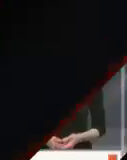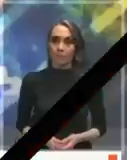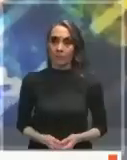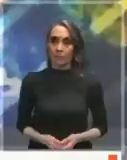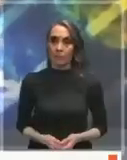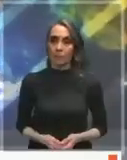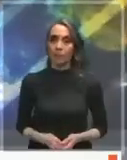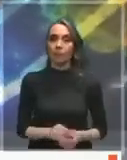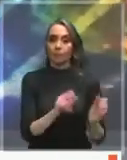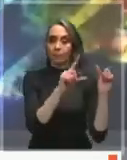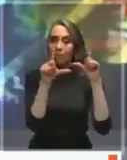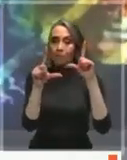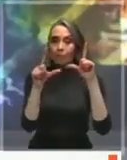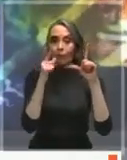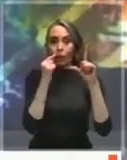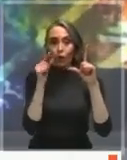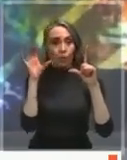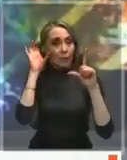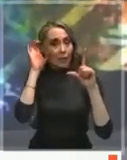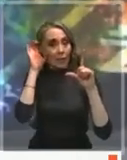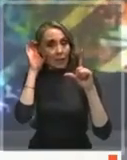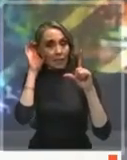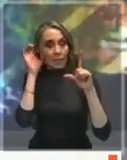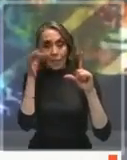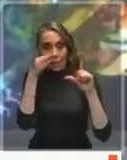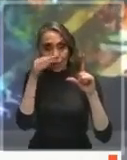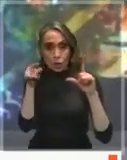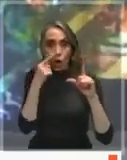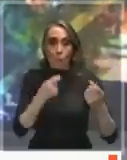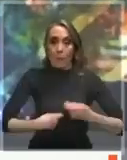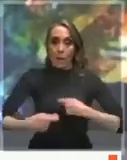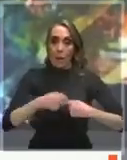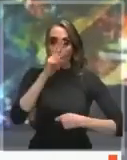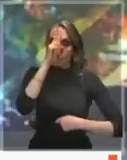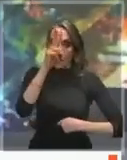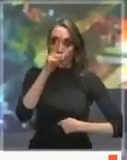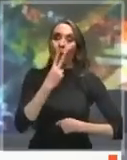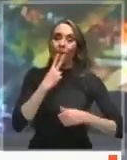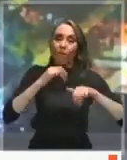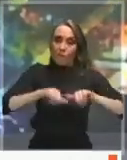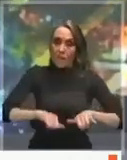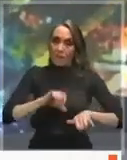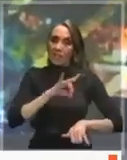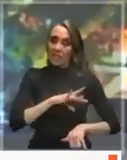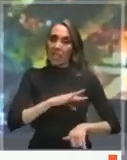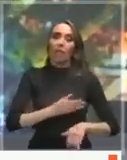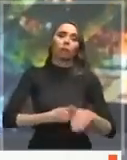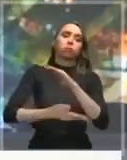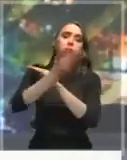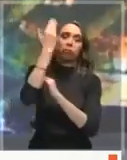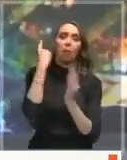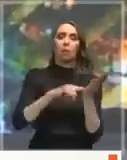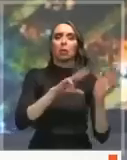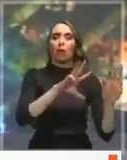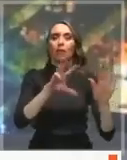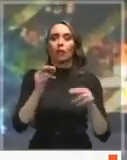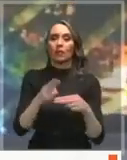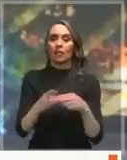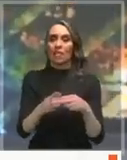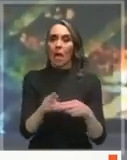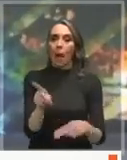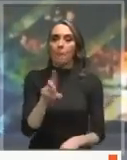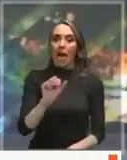A quien acabamos de escuchar es un comerciante peruano que está radicado aquí en nuestro país desde la década de los 90. Se llama